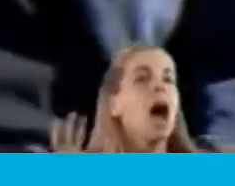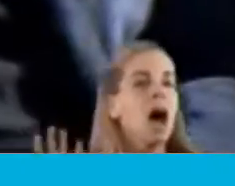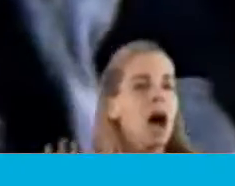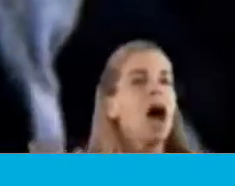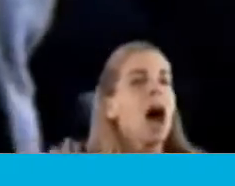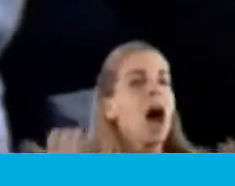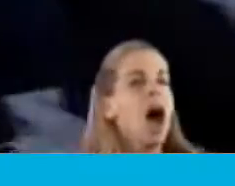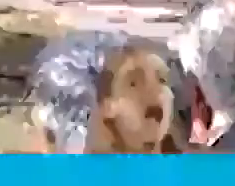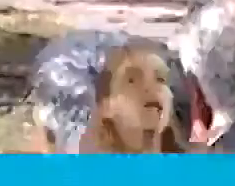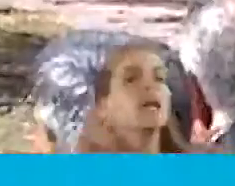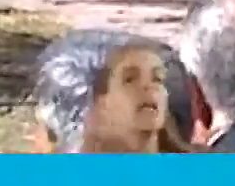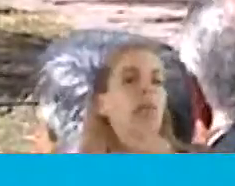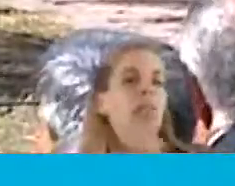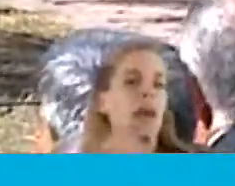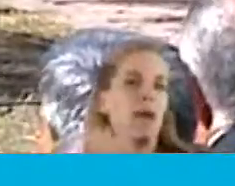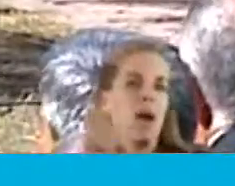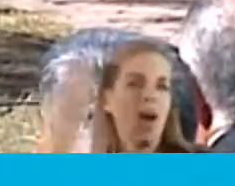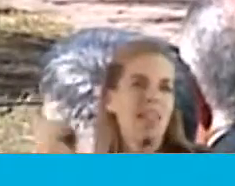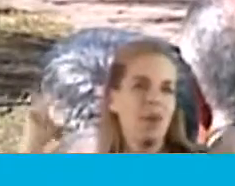trabajo.